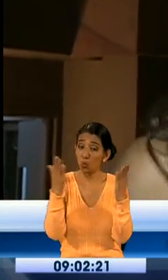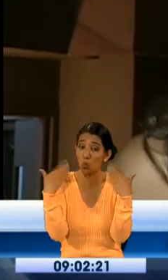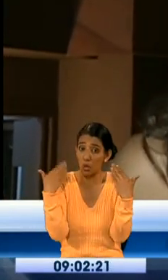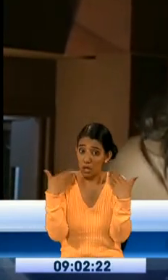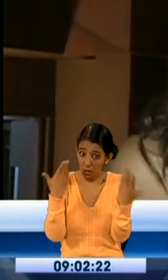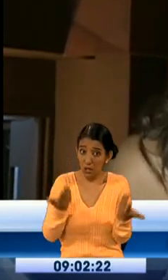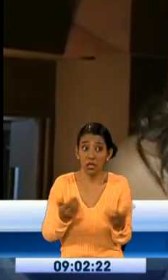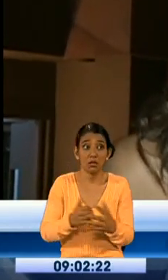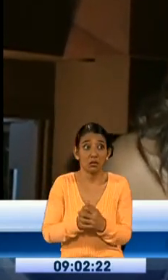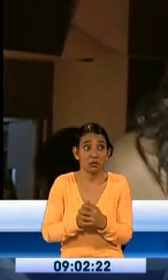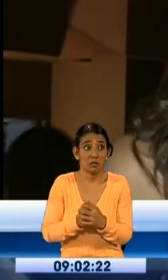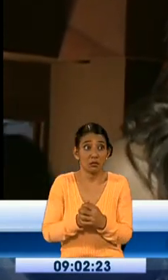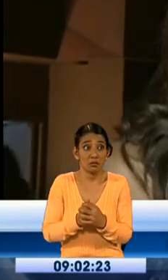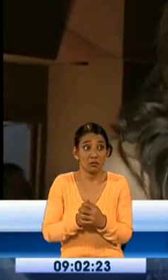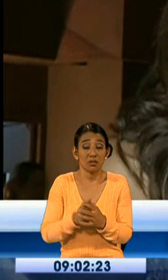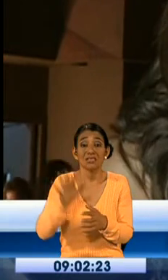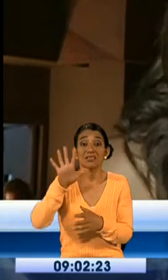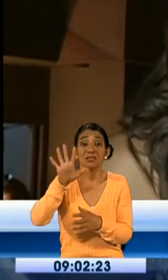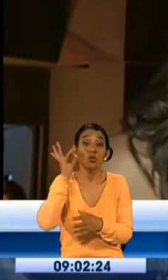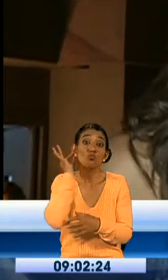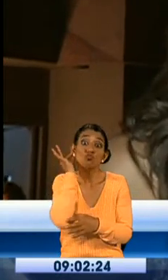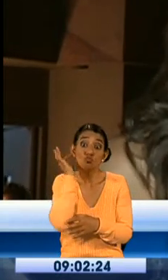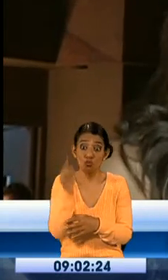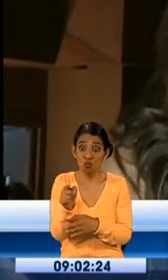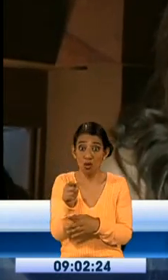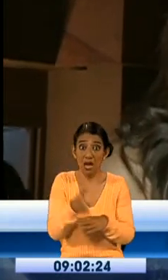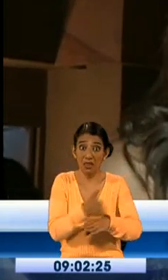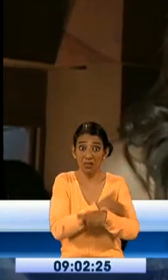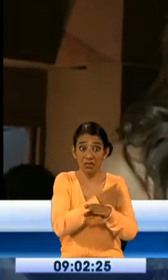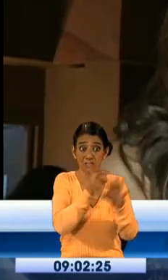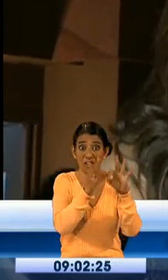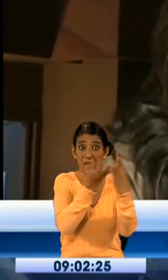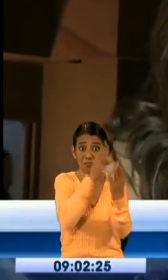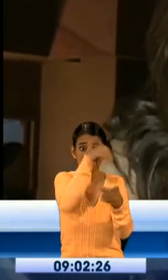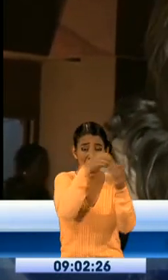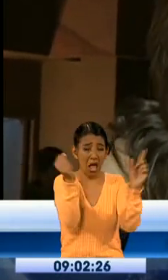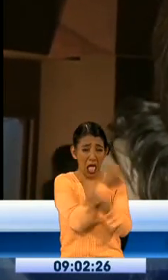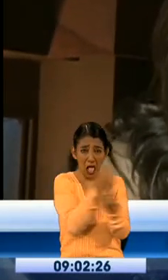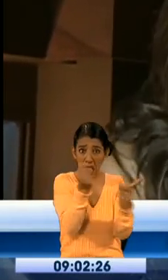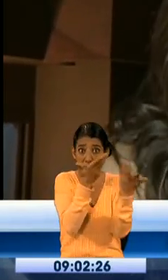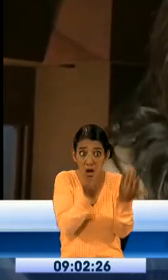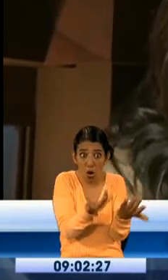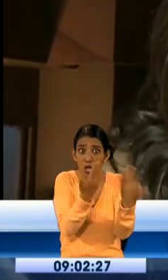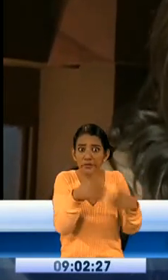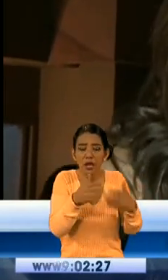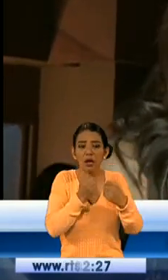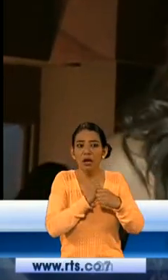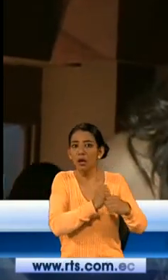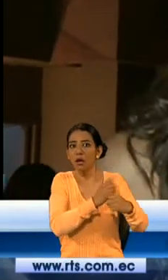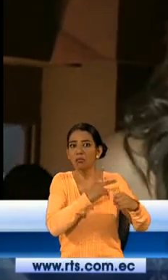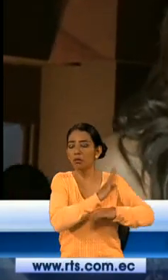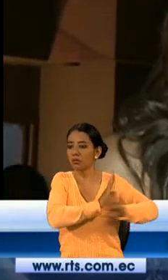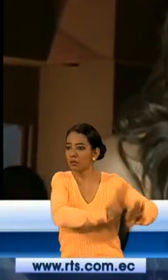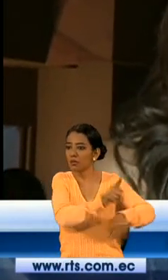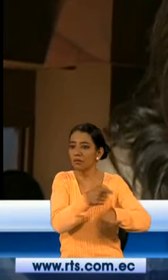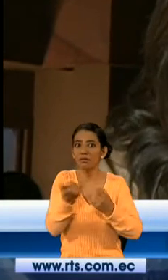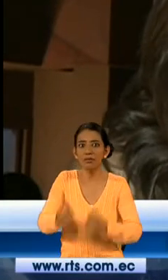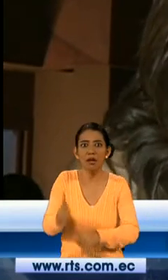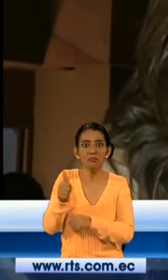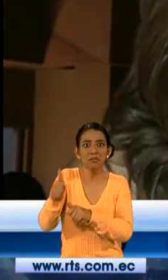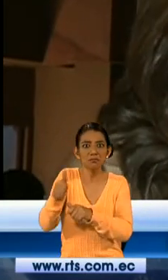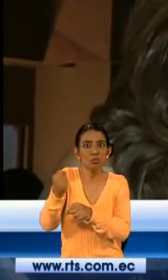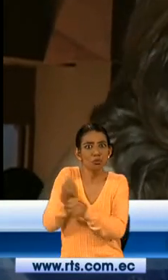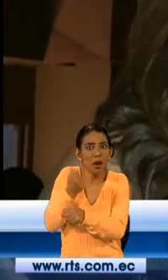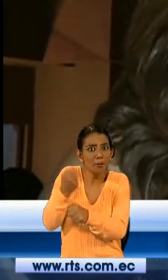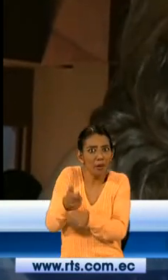cambiar vidas de 5 mujeres que se encontraban en situación de violencia y que ahora se encuentran en un proceso de emprendimiento y empoderamiento,